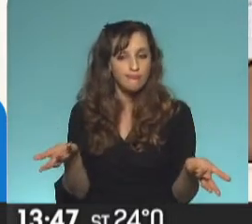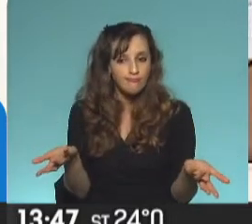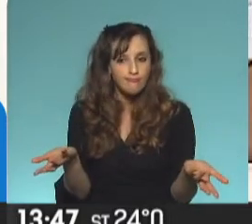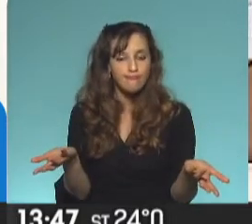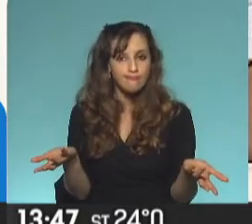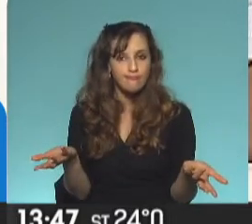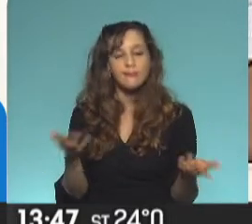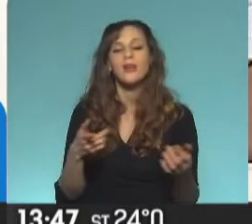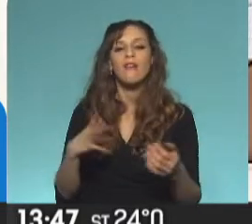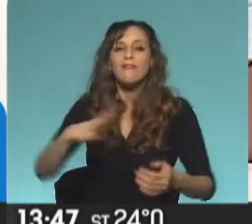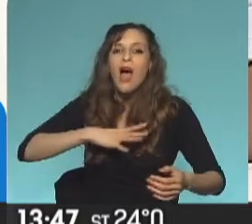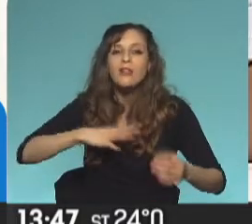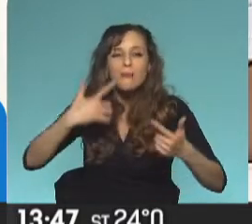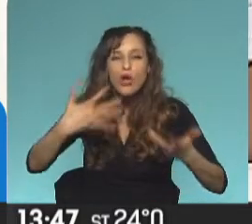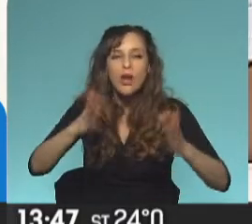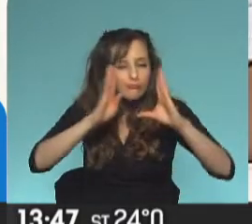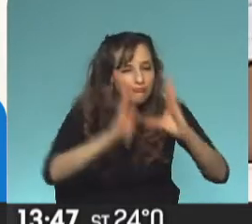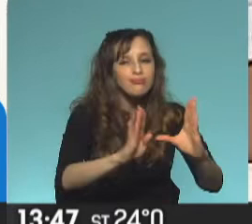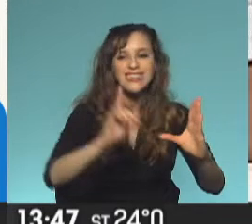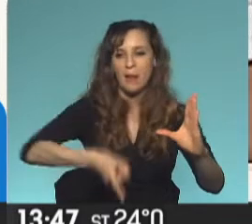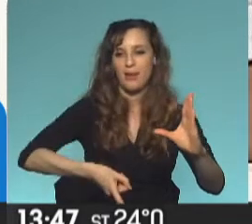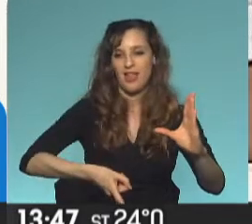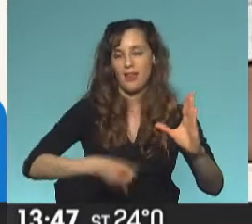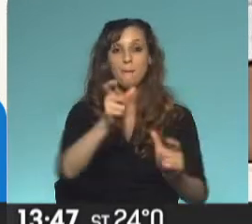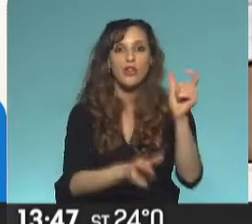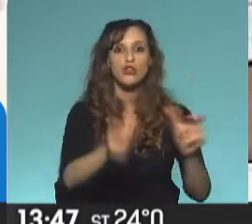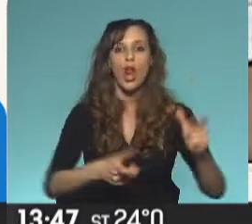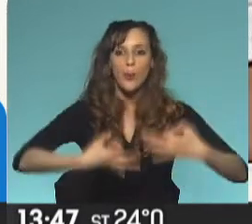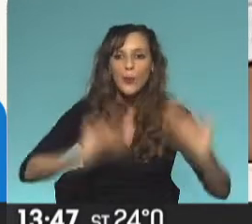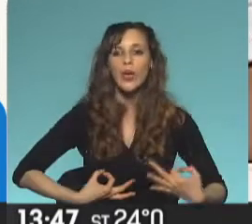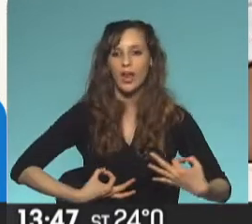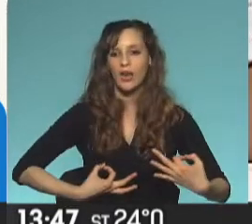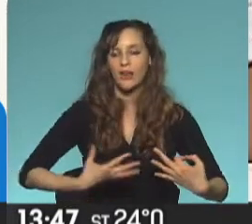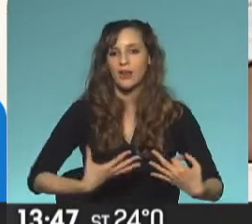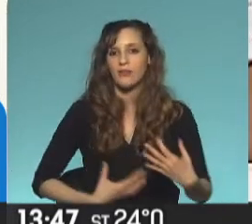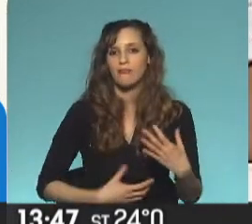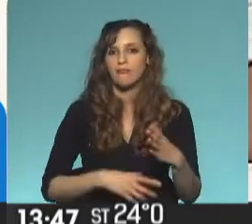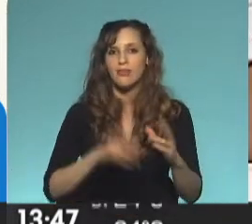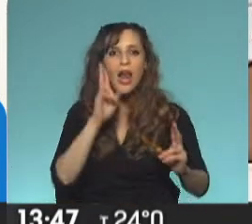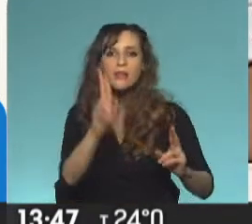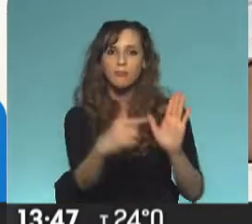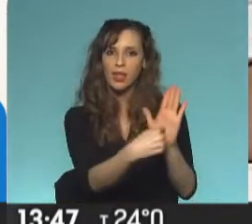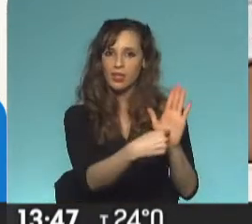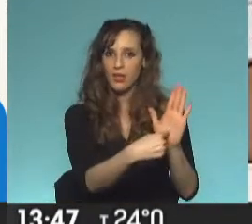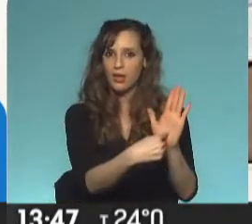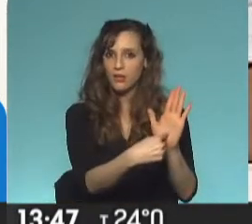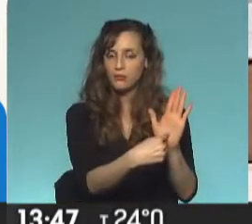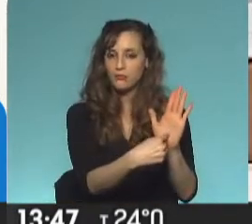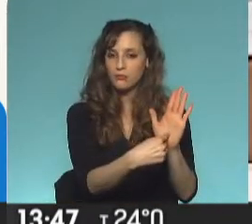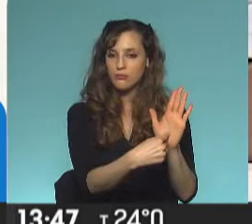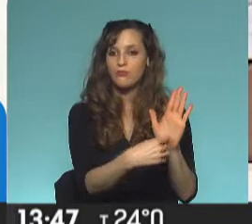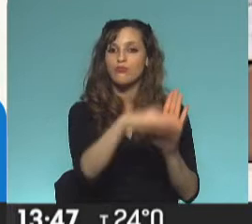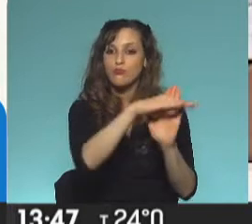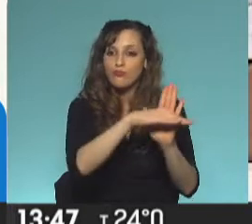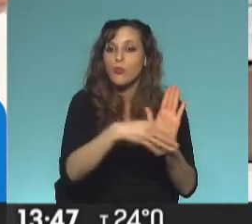impide ver impide ver toda esa enorme mayoría que de manera realmente